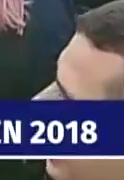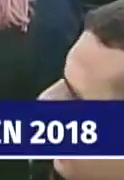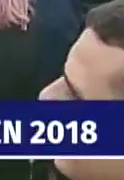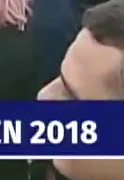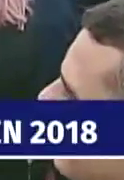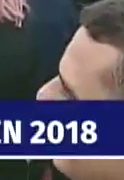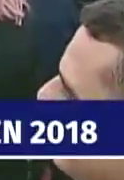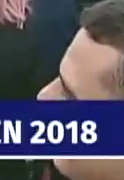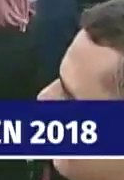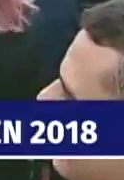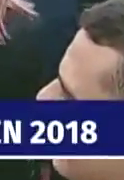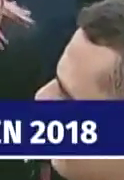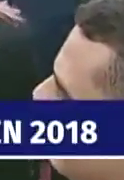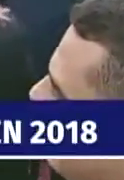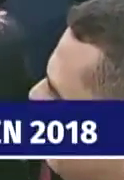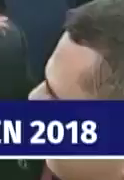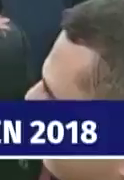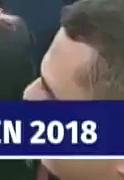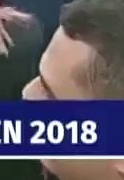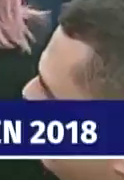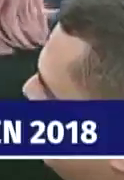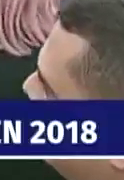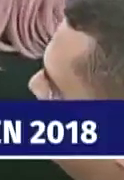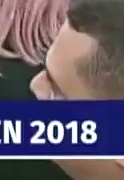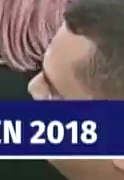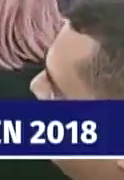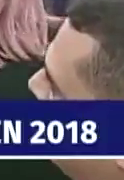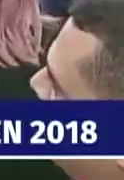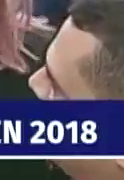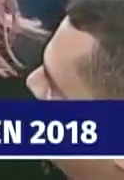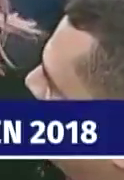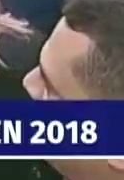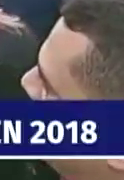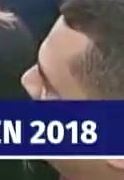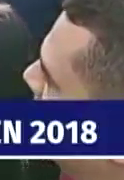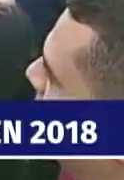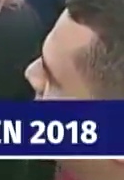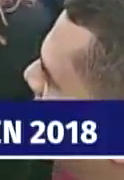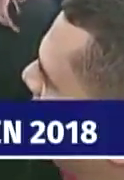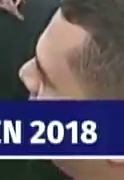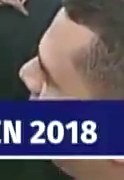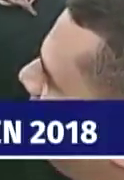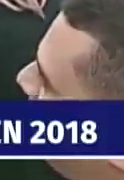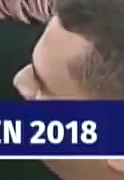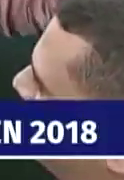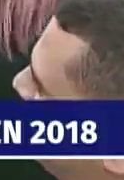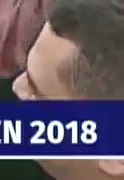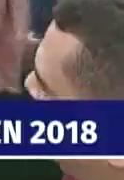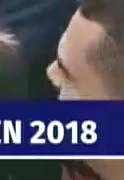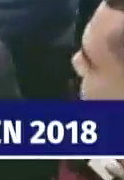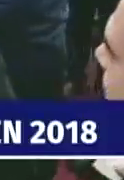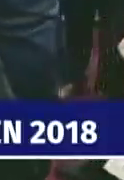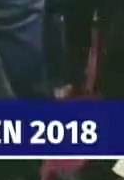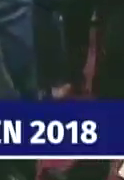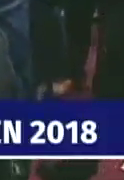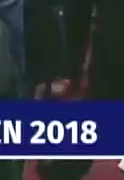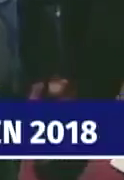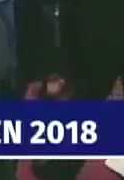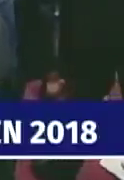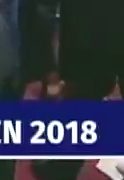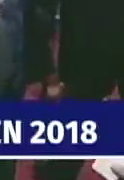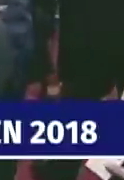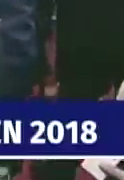puede verificarlo a través de la página web de la FILBEN año 2018. También ha sido un espacio